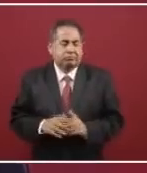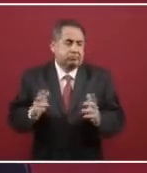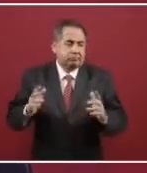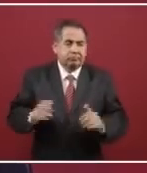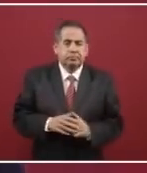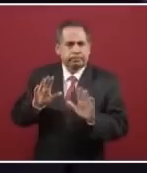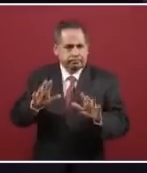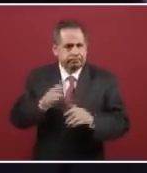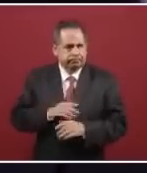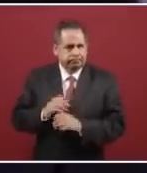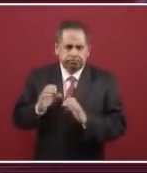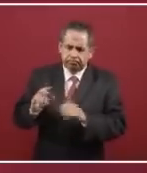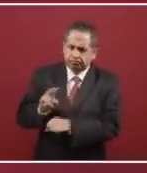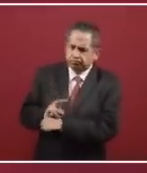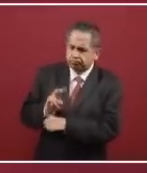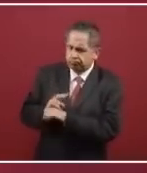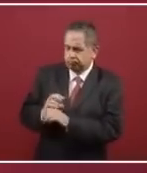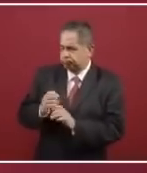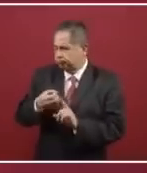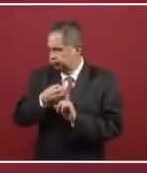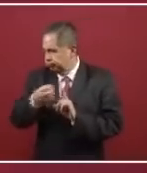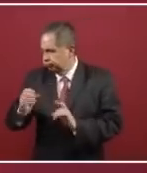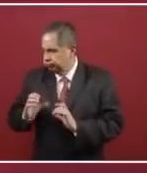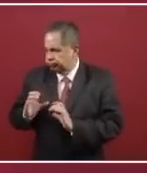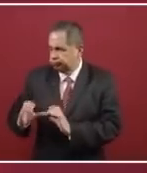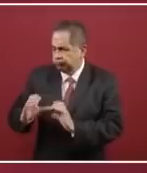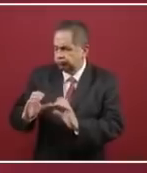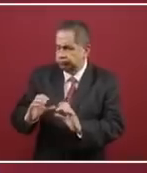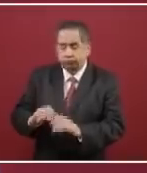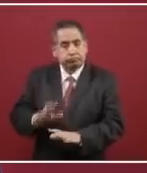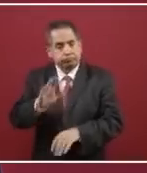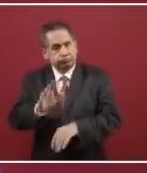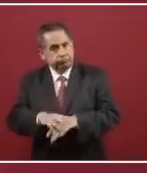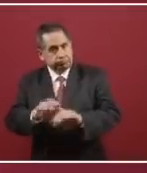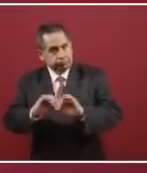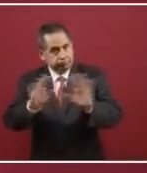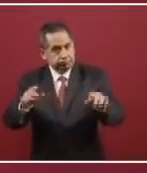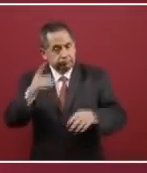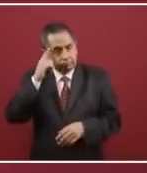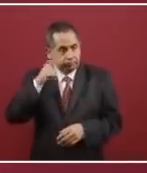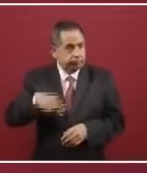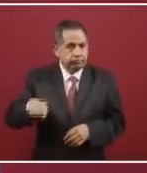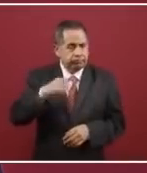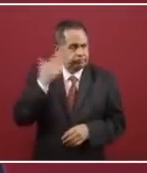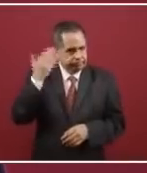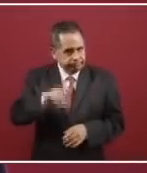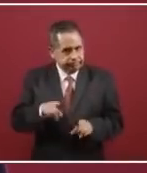hay mexicanos. Aclaro, para que todos tengamos